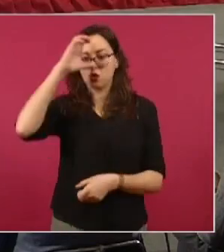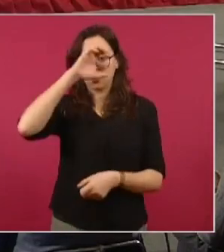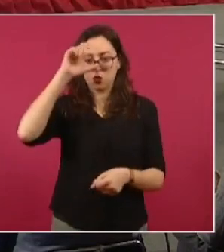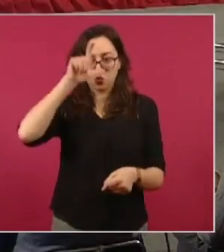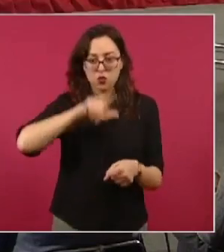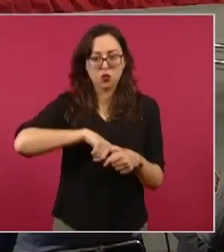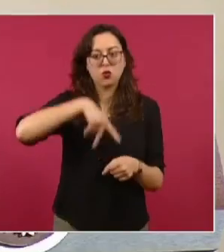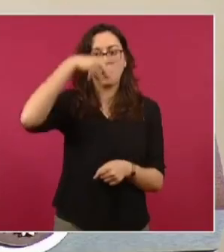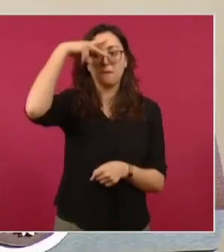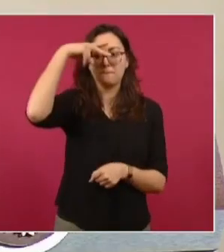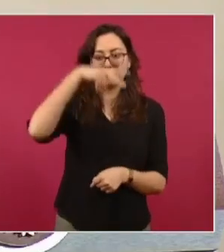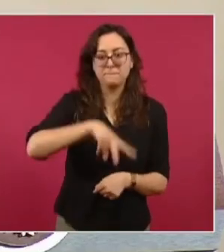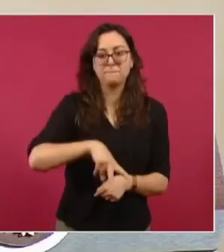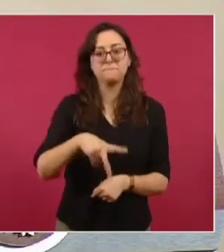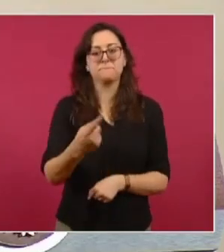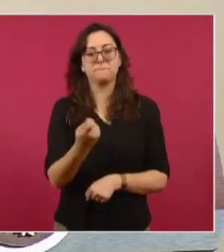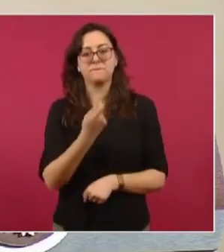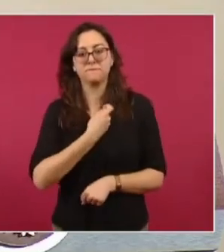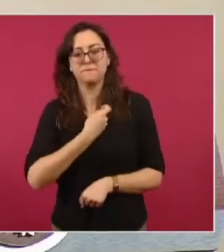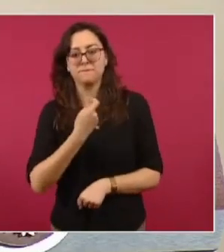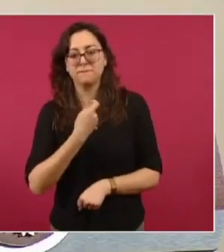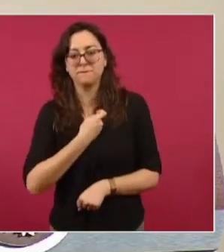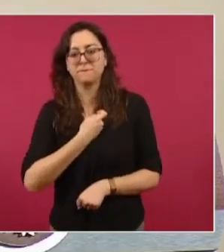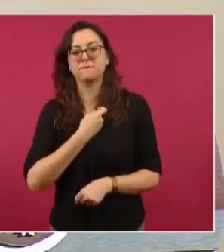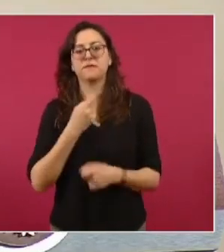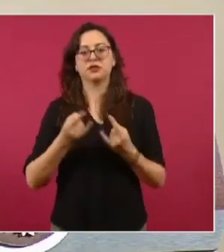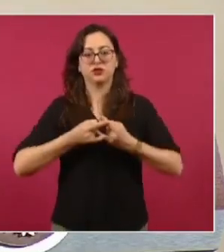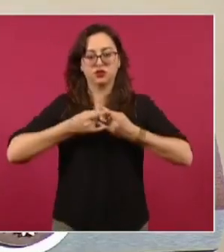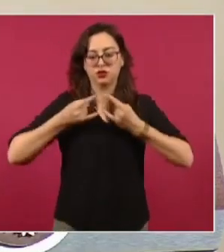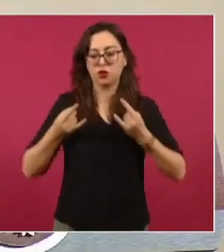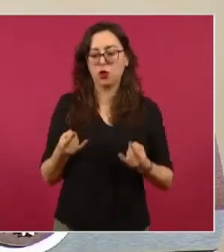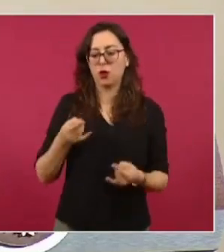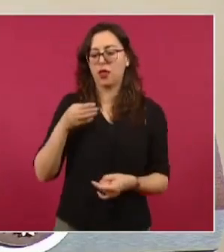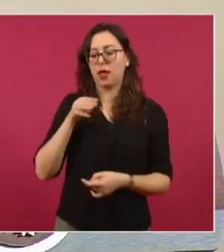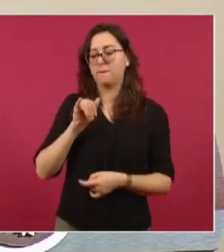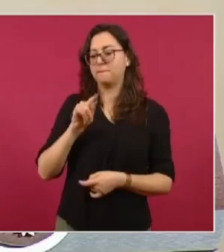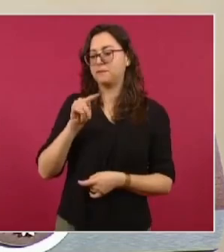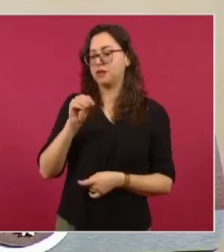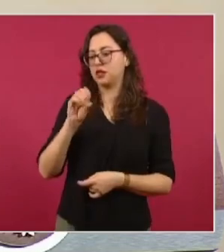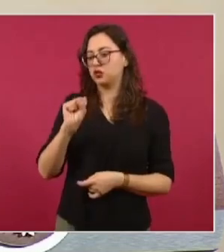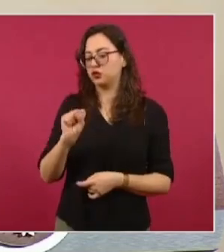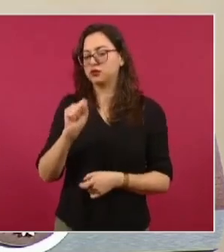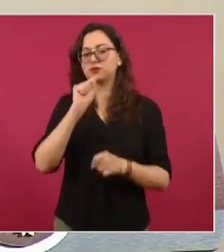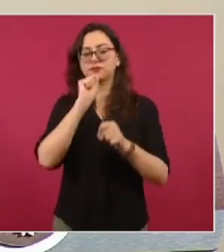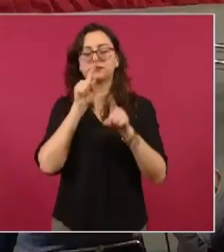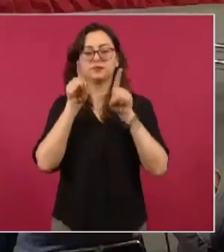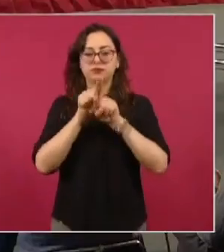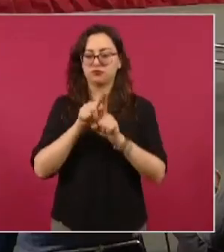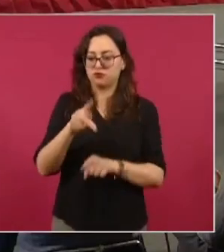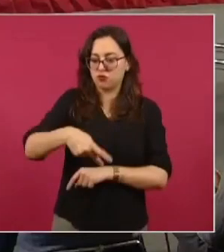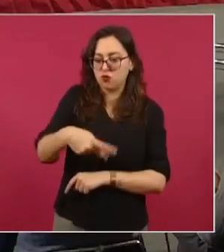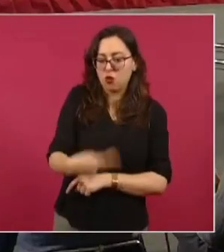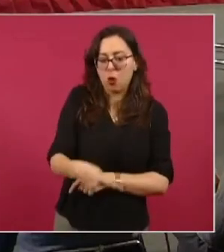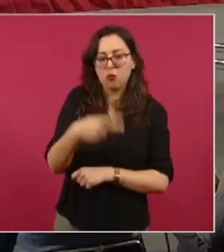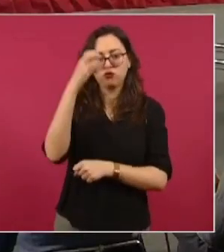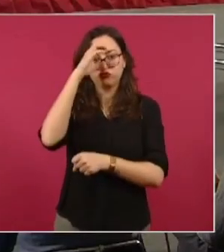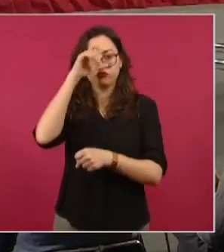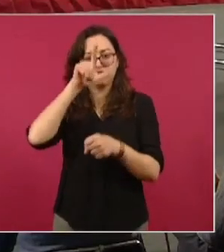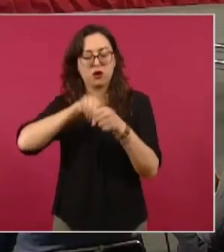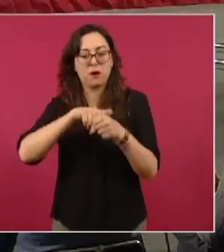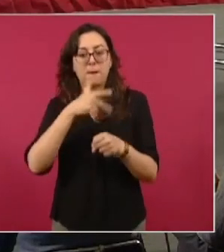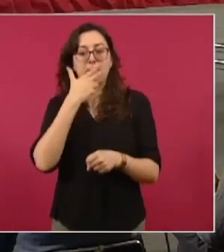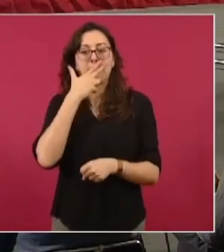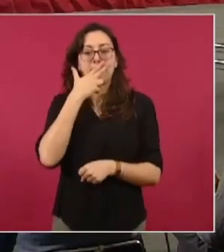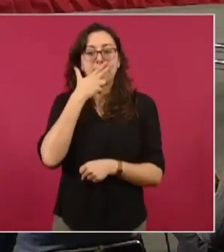la identidad, los mitos y el patrimonio cultural. También recordamos, por supuesto, al primer